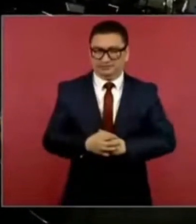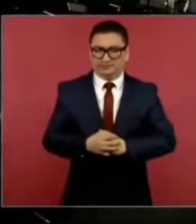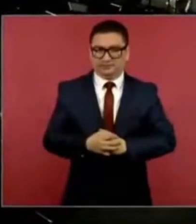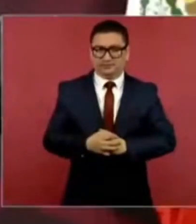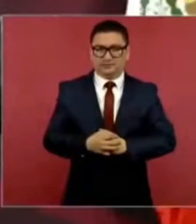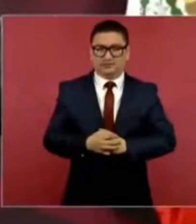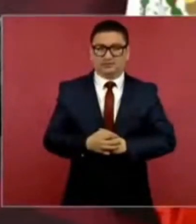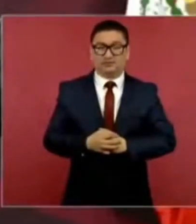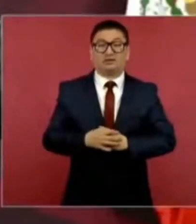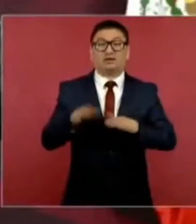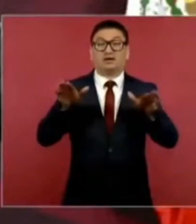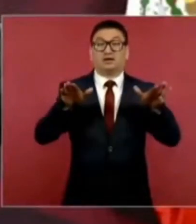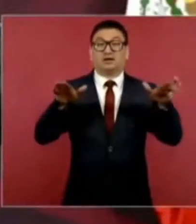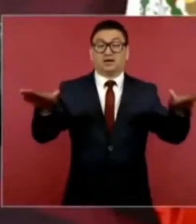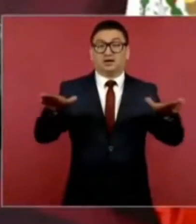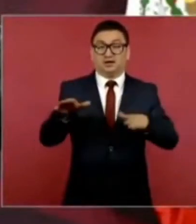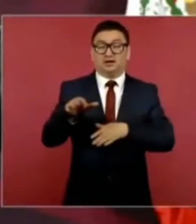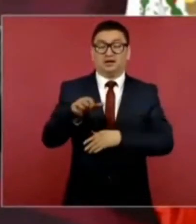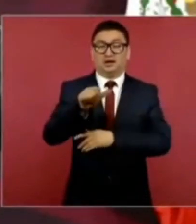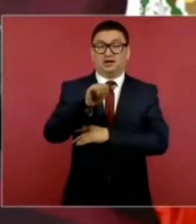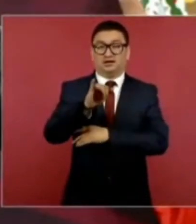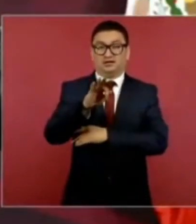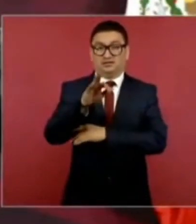El aeropuerto Felipe Ángeles